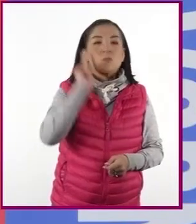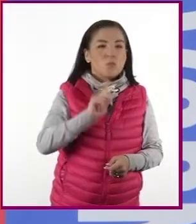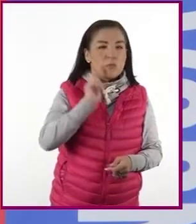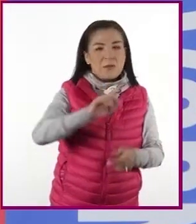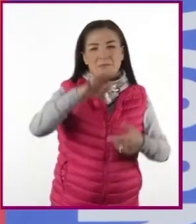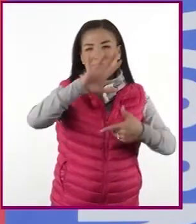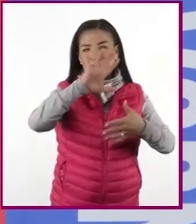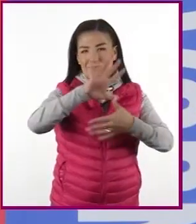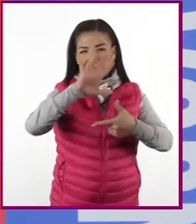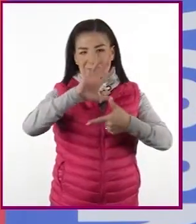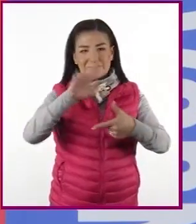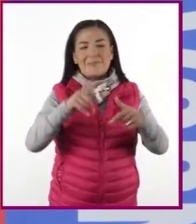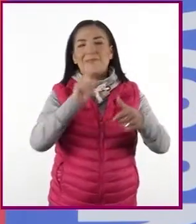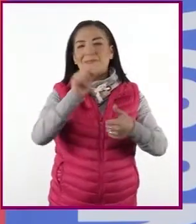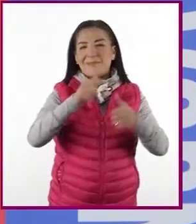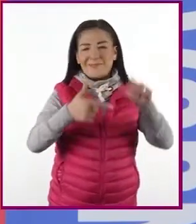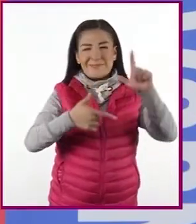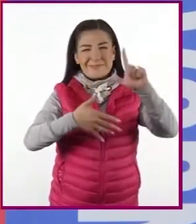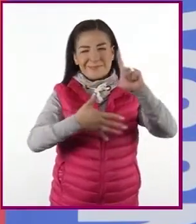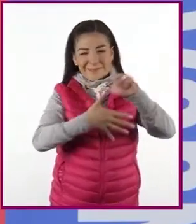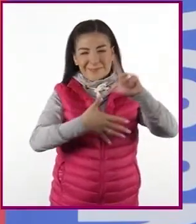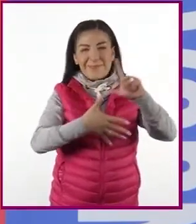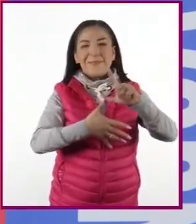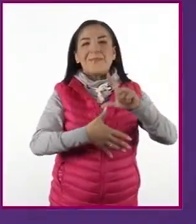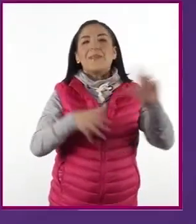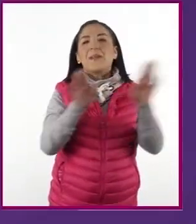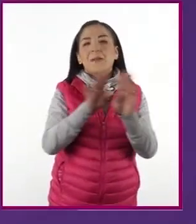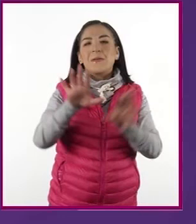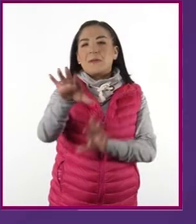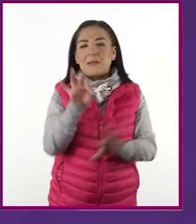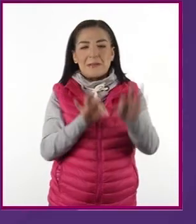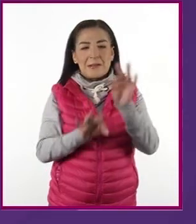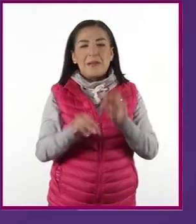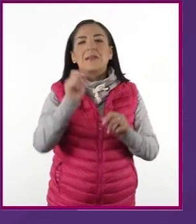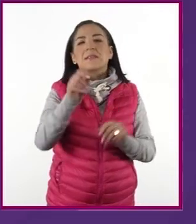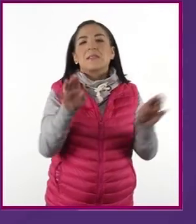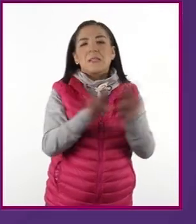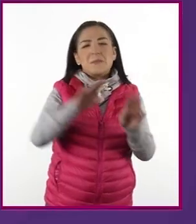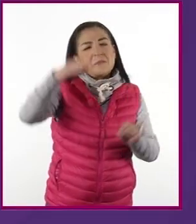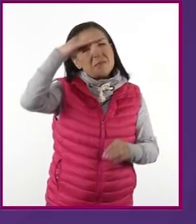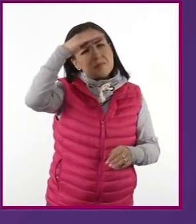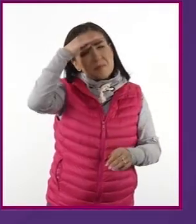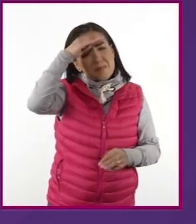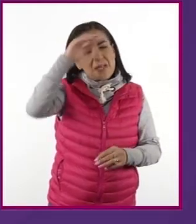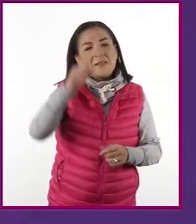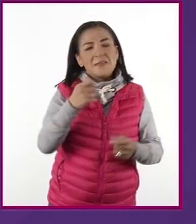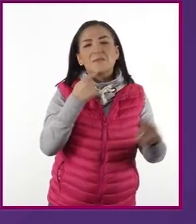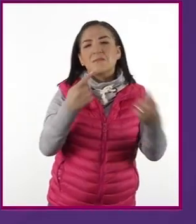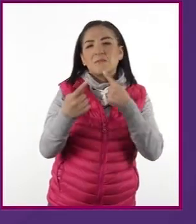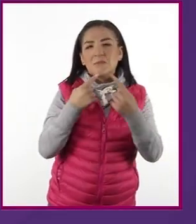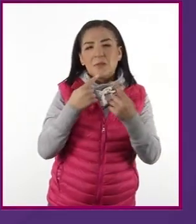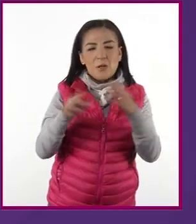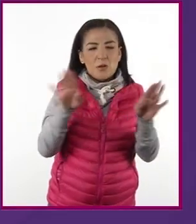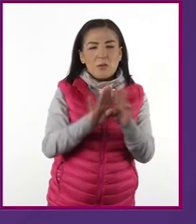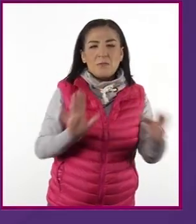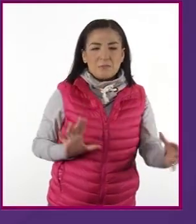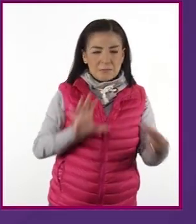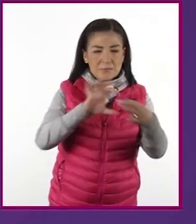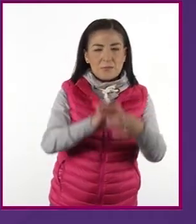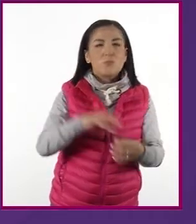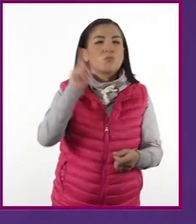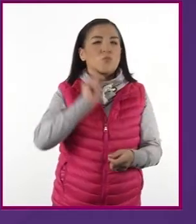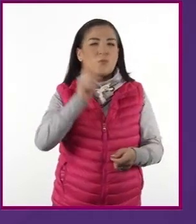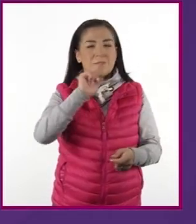Ello exige al lector superar viejas nociones acerca de lo escrito por mujeres. Por